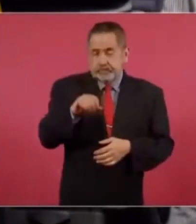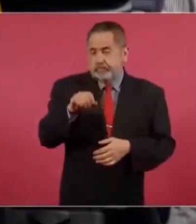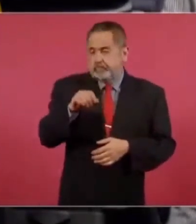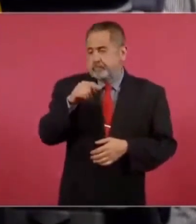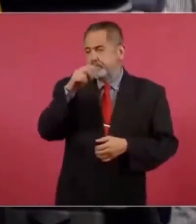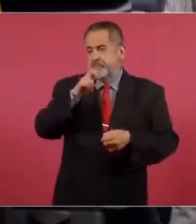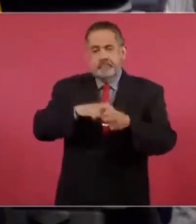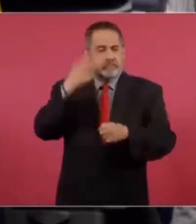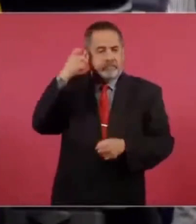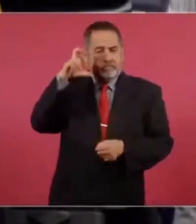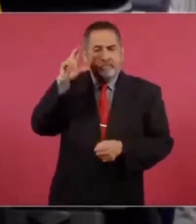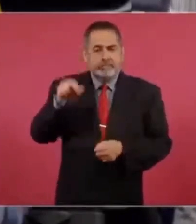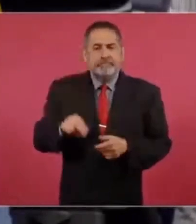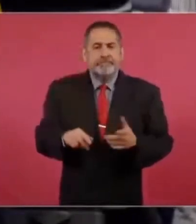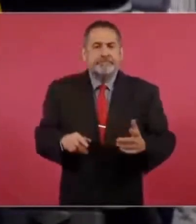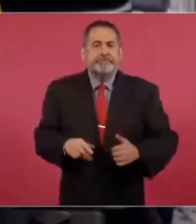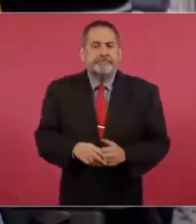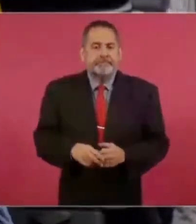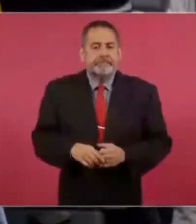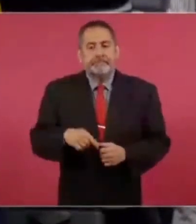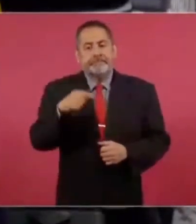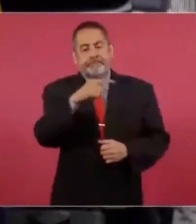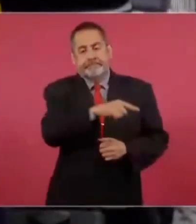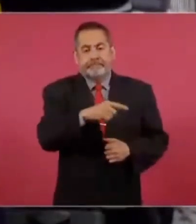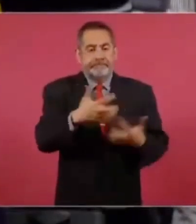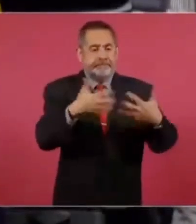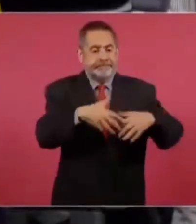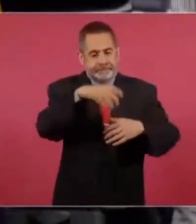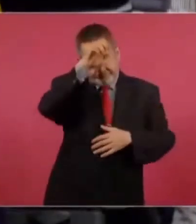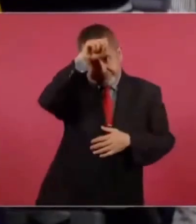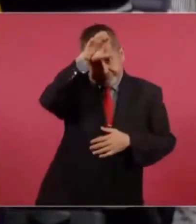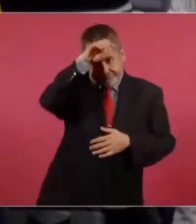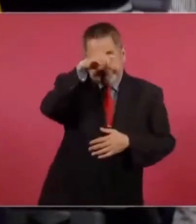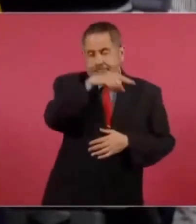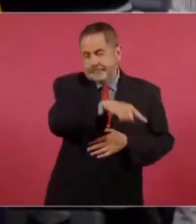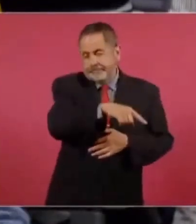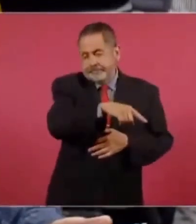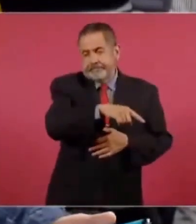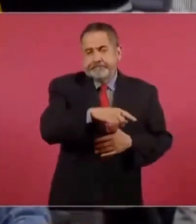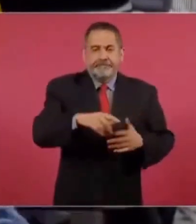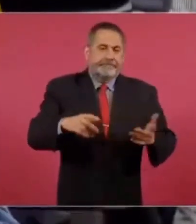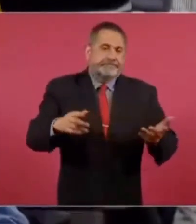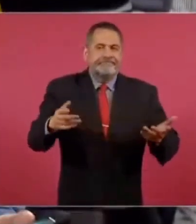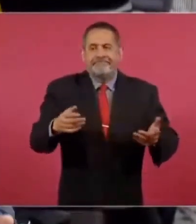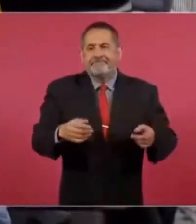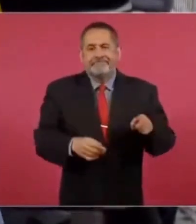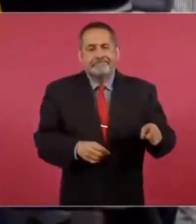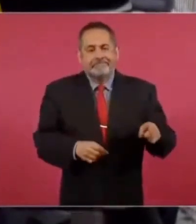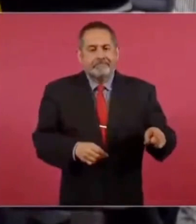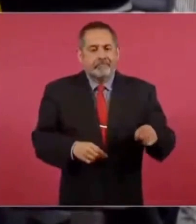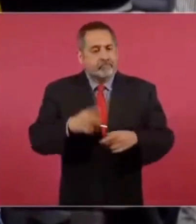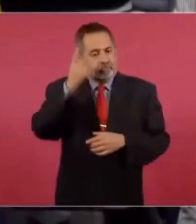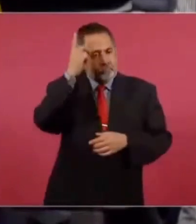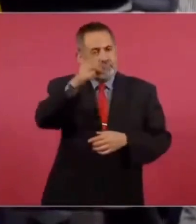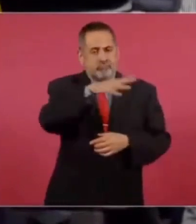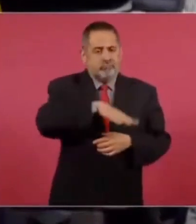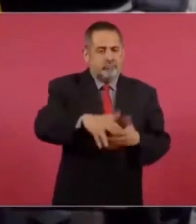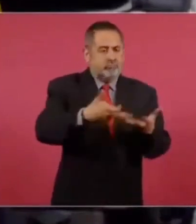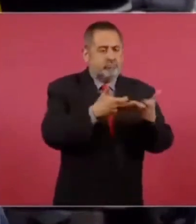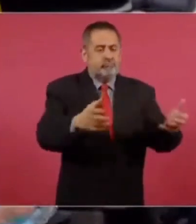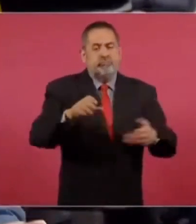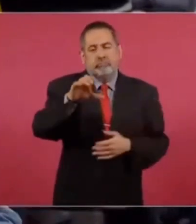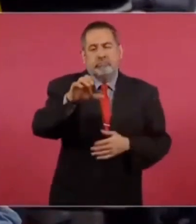en Quintana Roo, esta minera que, pues, que es dueña de los terrenos de